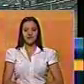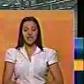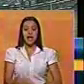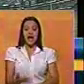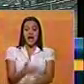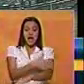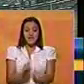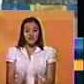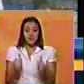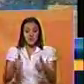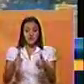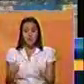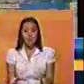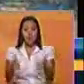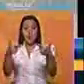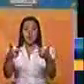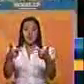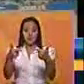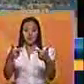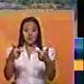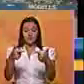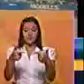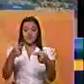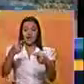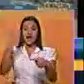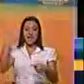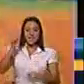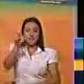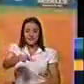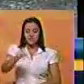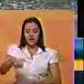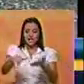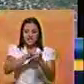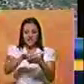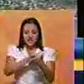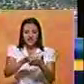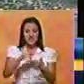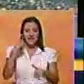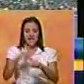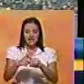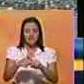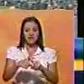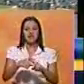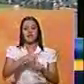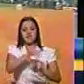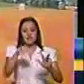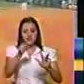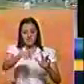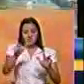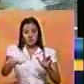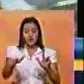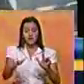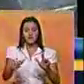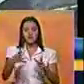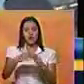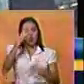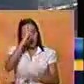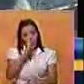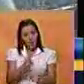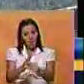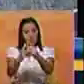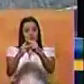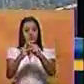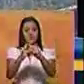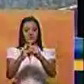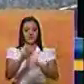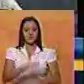Antes de iniciarse el choque entre los Orioles de Baltimore, varios exjugadores de los Yankees como Bernie Williams, Reggie Jackson y Yogi Berra fueron homenajeados. Ya en la